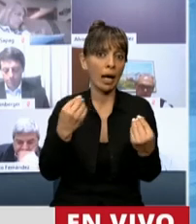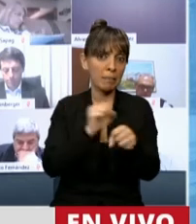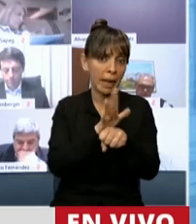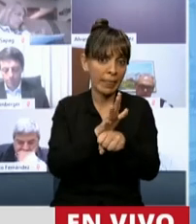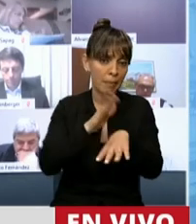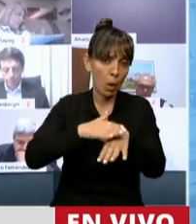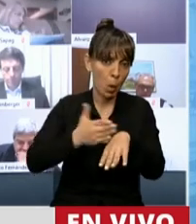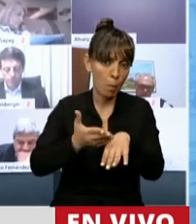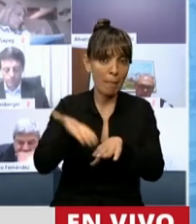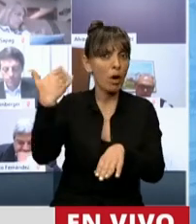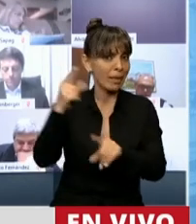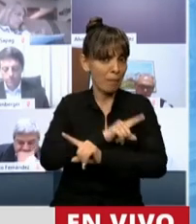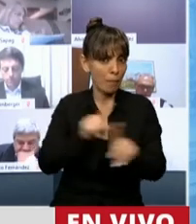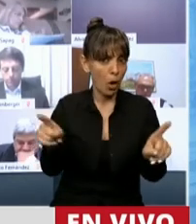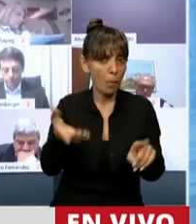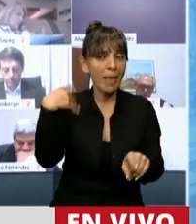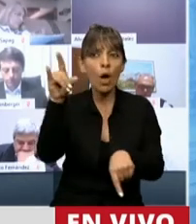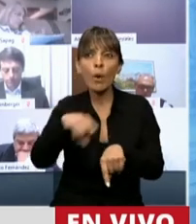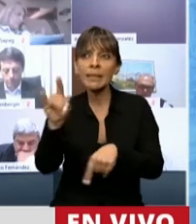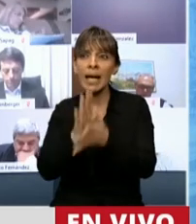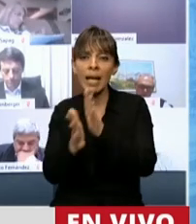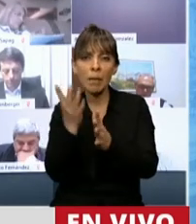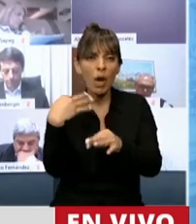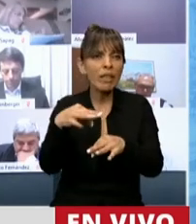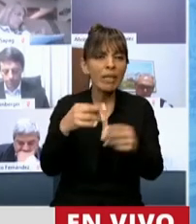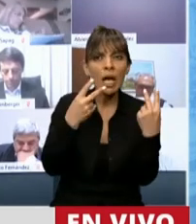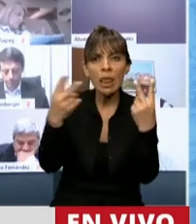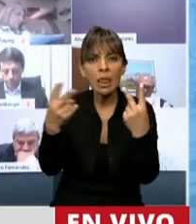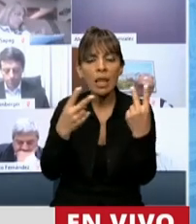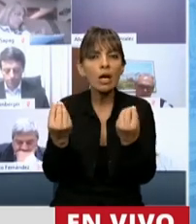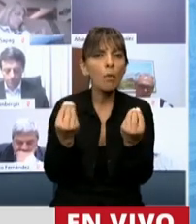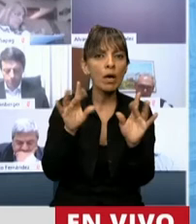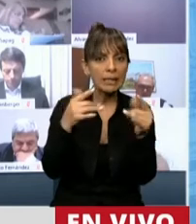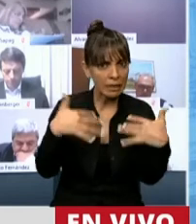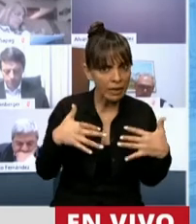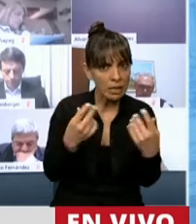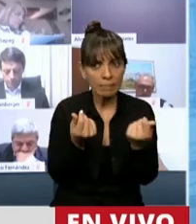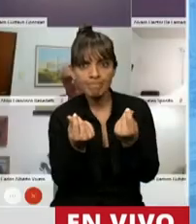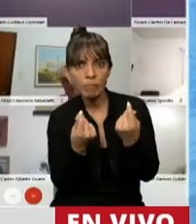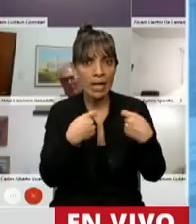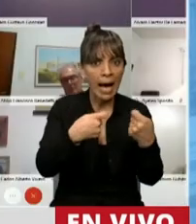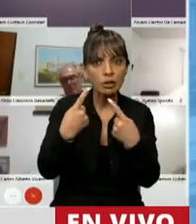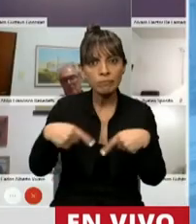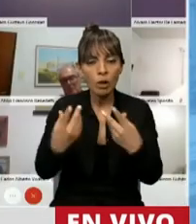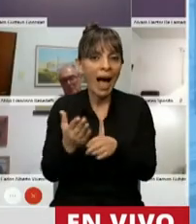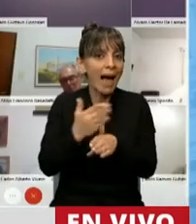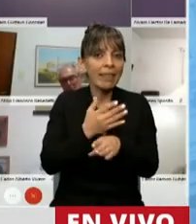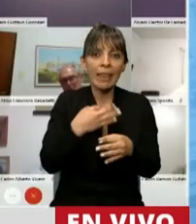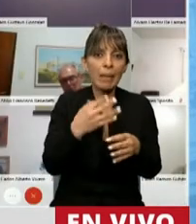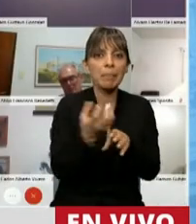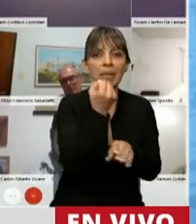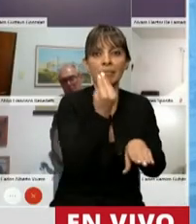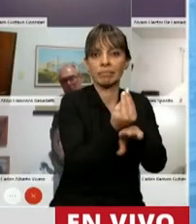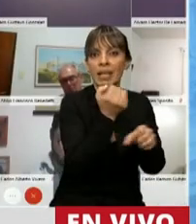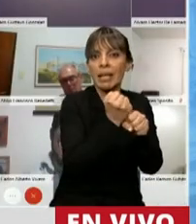antes tampoco, porque por más que sea gratuita, moverse a la universidad tiene un costo y en el medio necesitan trabajar y tener un ingreso. Y